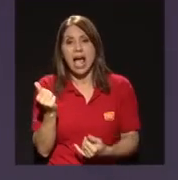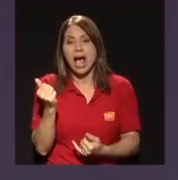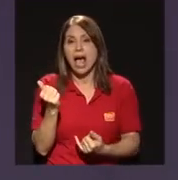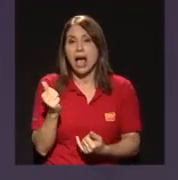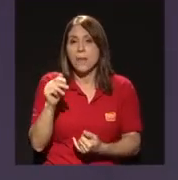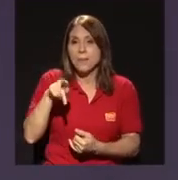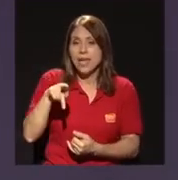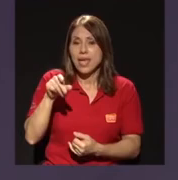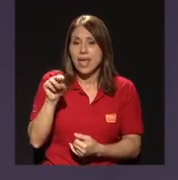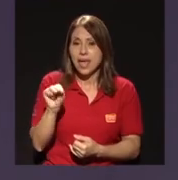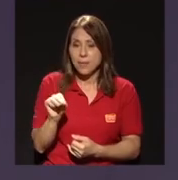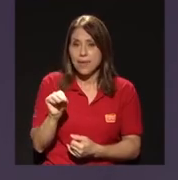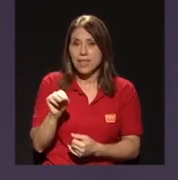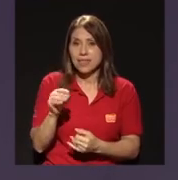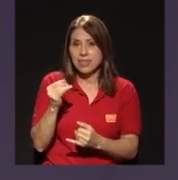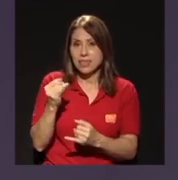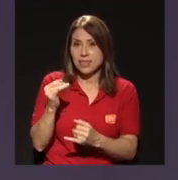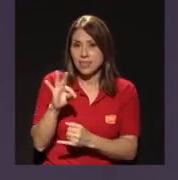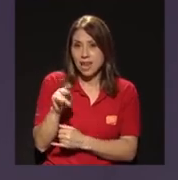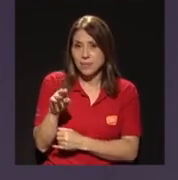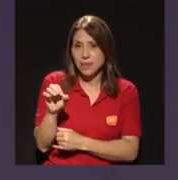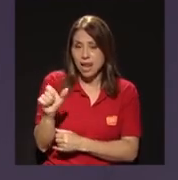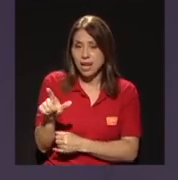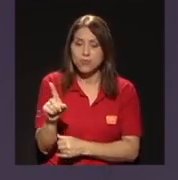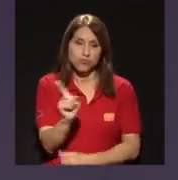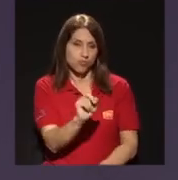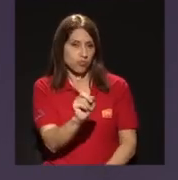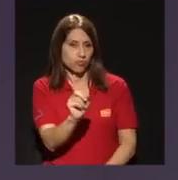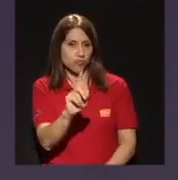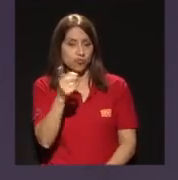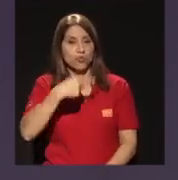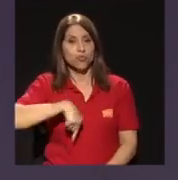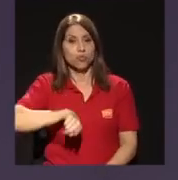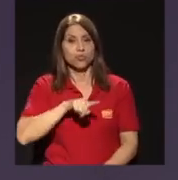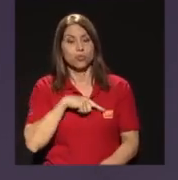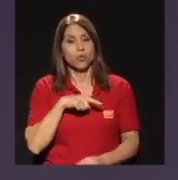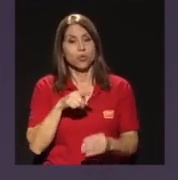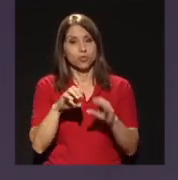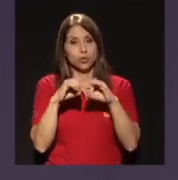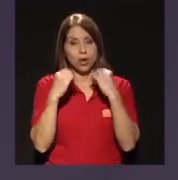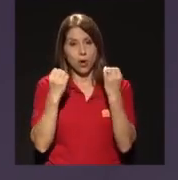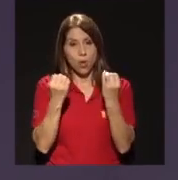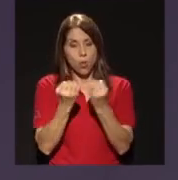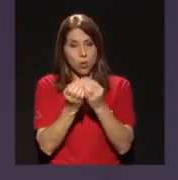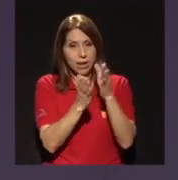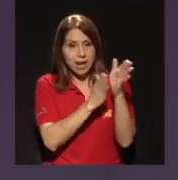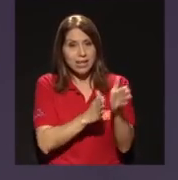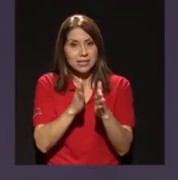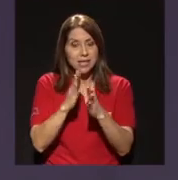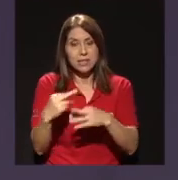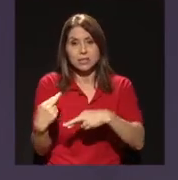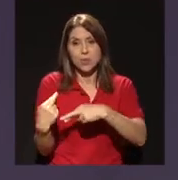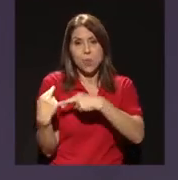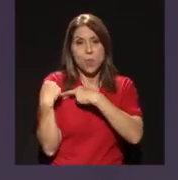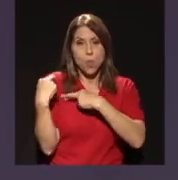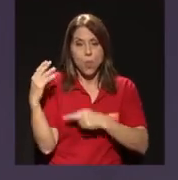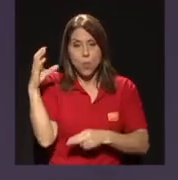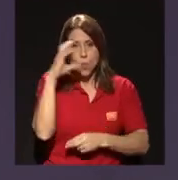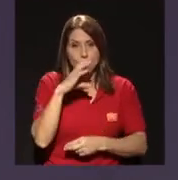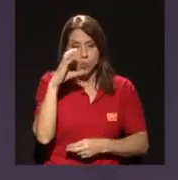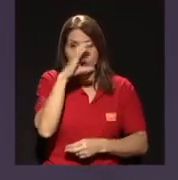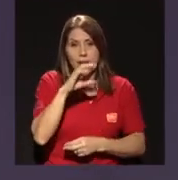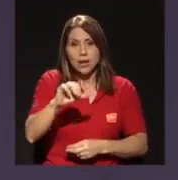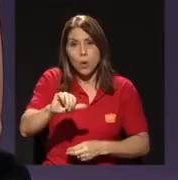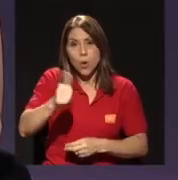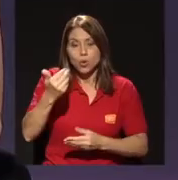parte de la administración, de la organización, nos hemos encargado de buscar otros